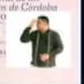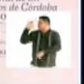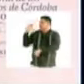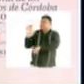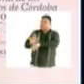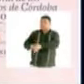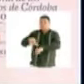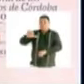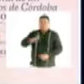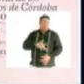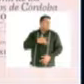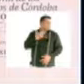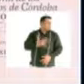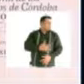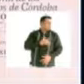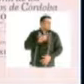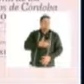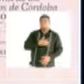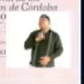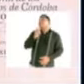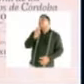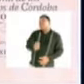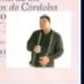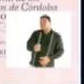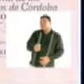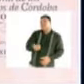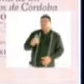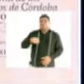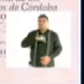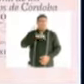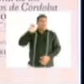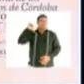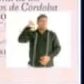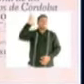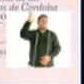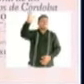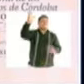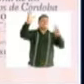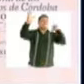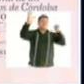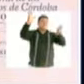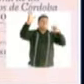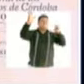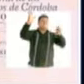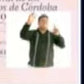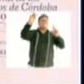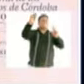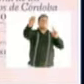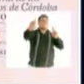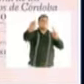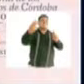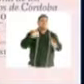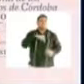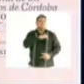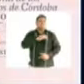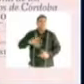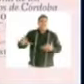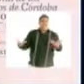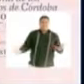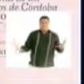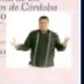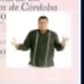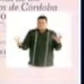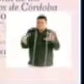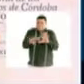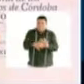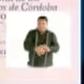que ha sido fundamental el haber estado en México, primero disfrutar de esta ciudad de increíble como es el Distrito